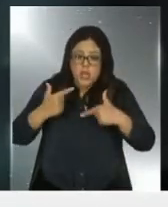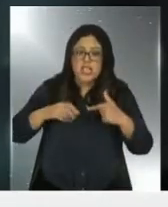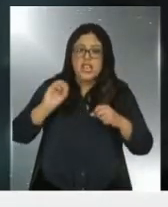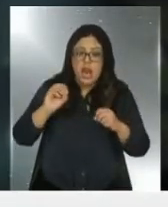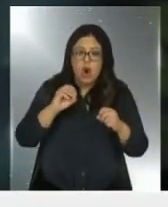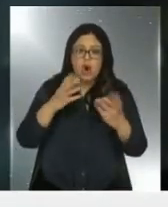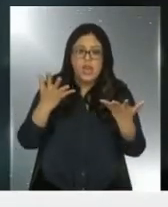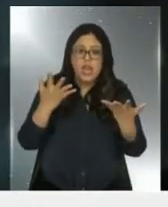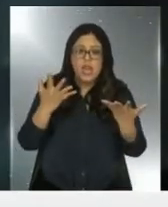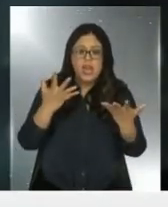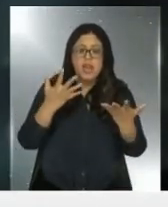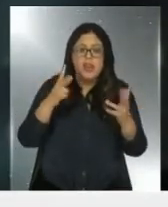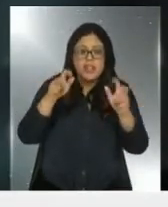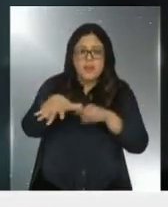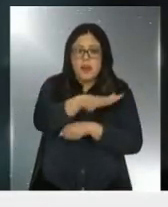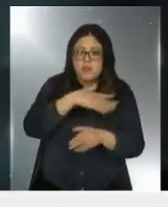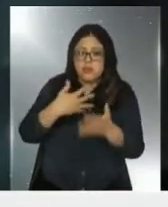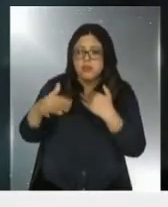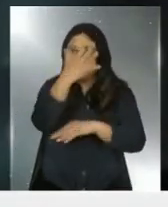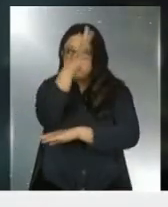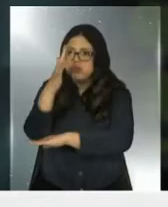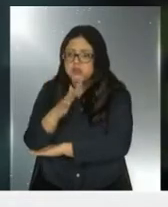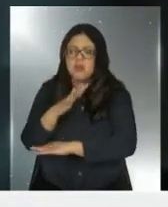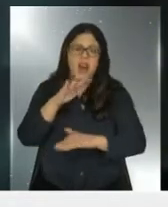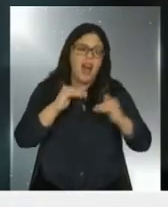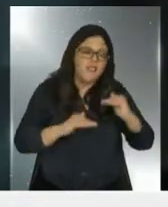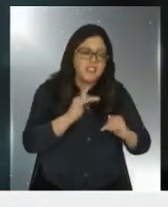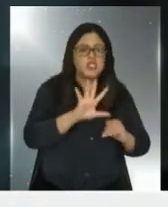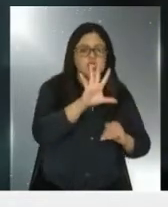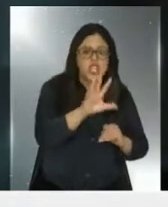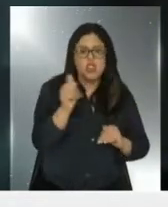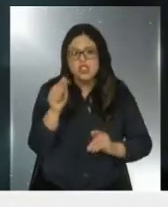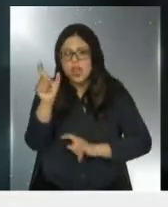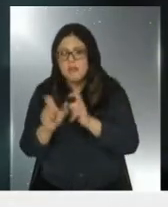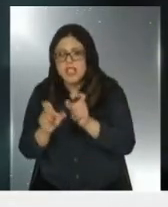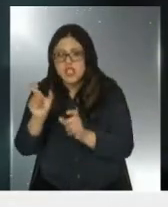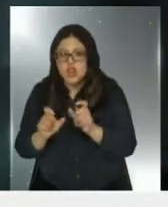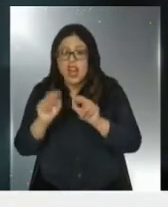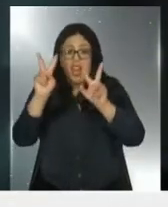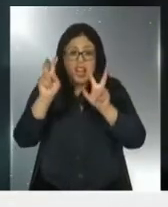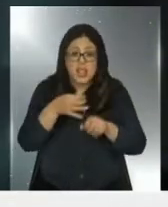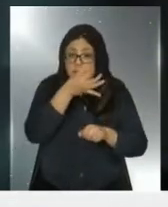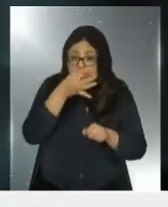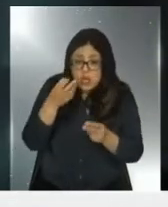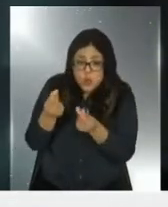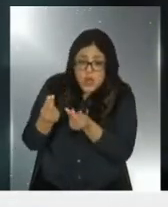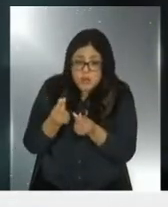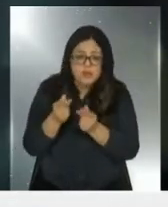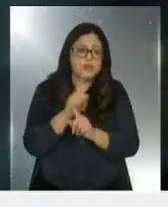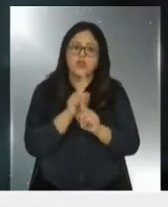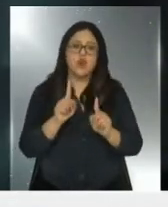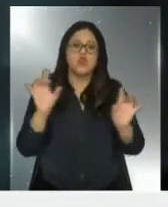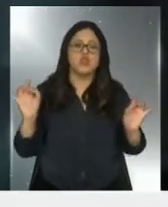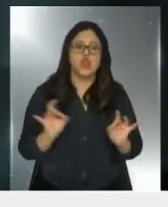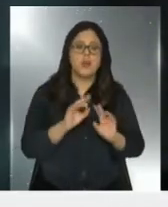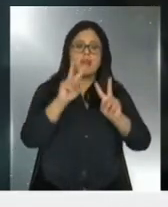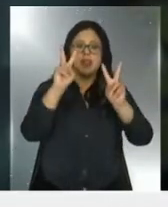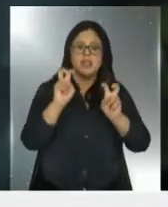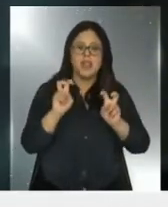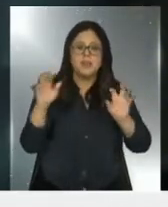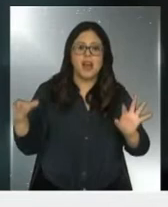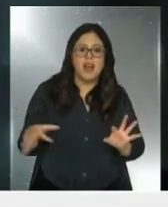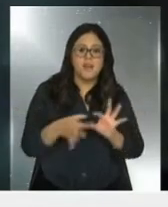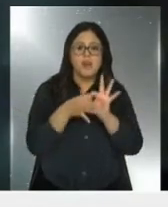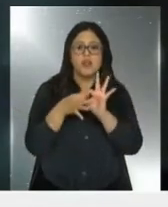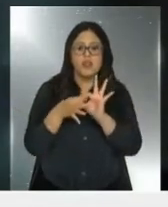más pequeños, más reducidos, 5 o 6 personas, y que empiezan no con fines lucrativos, sino con fines muchas veces que sean en relación a su